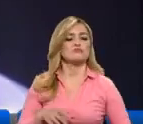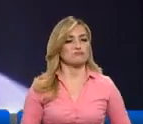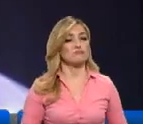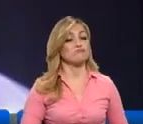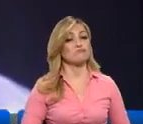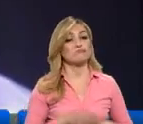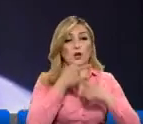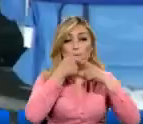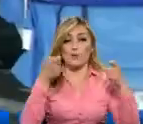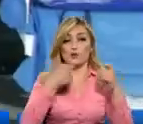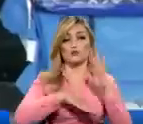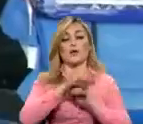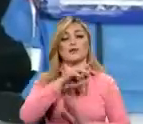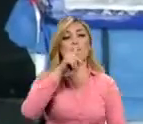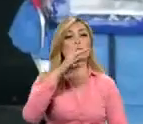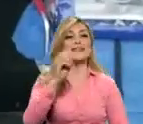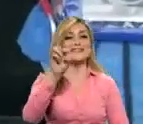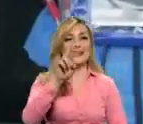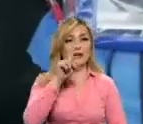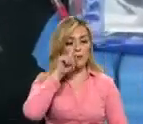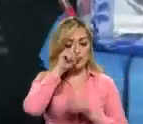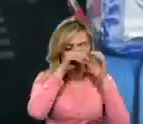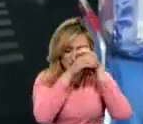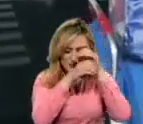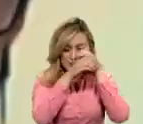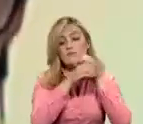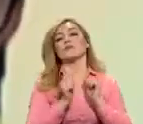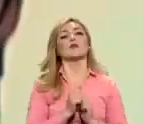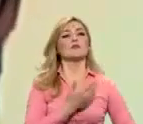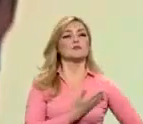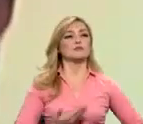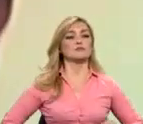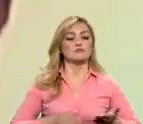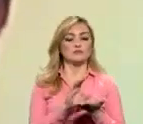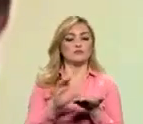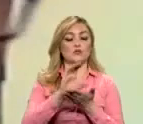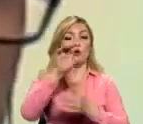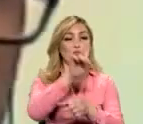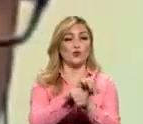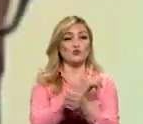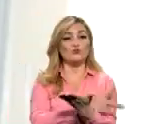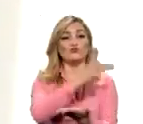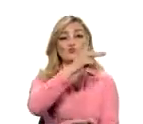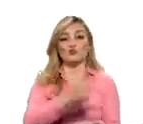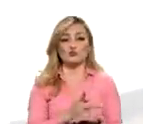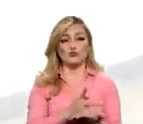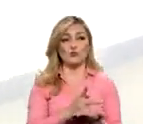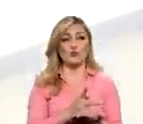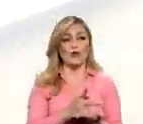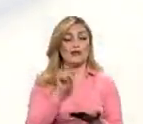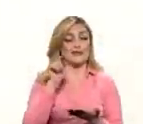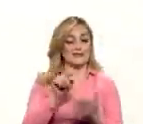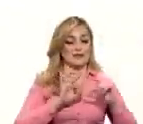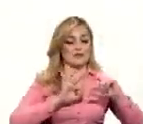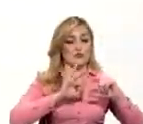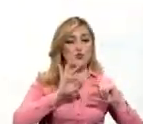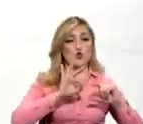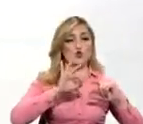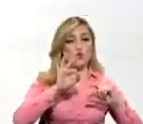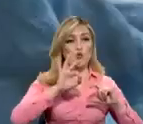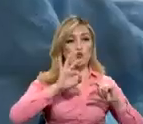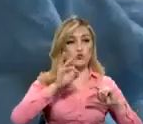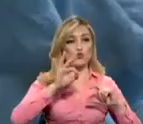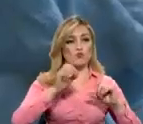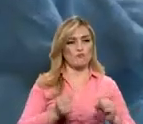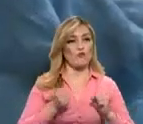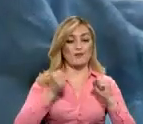época de las pruebas PCR. Sin embargo, según el presidente del Colegio de Médicos de Pichincha, aunque el crecimiento de casos no ha sido explosivo,